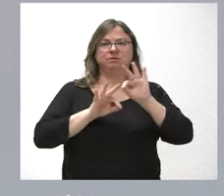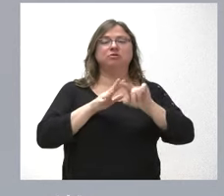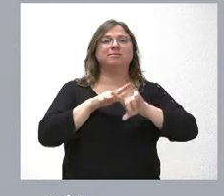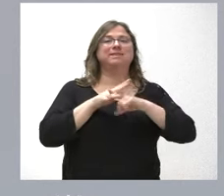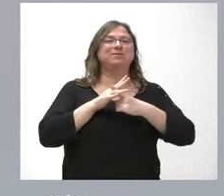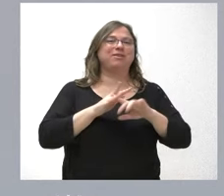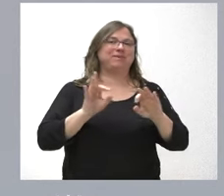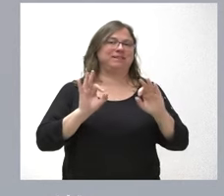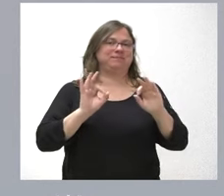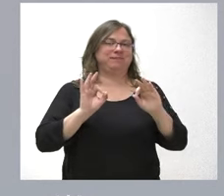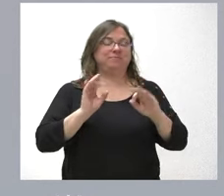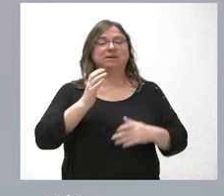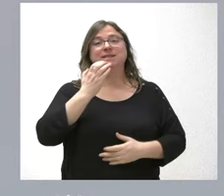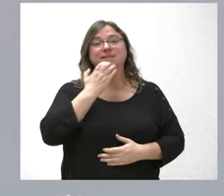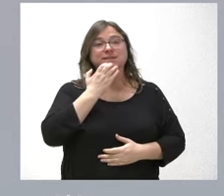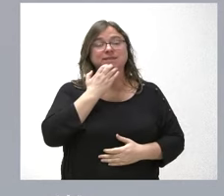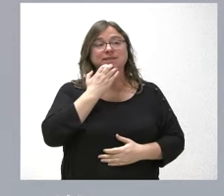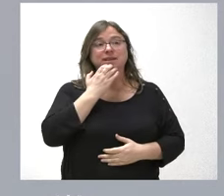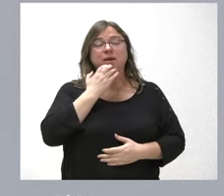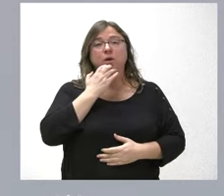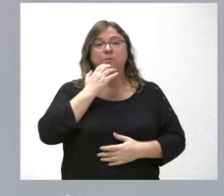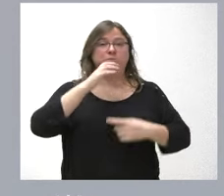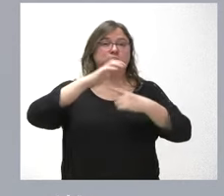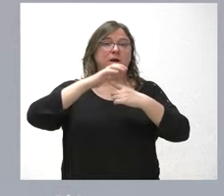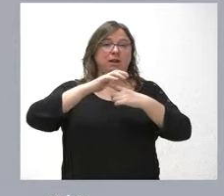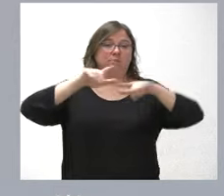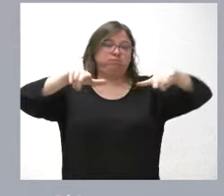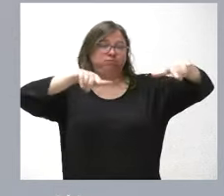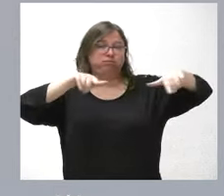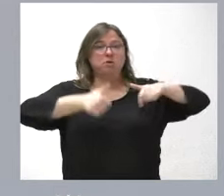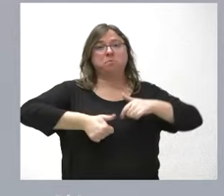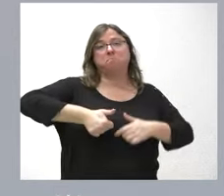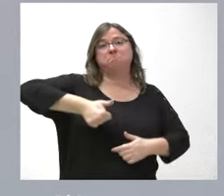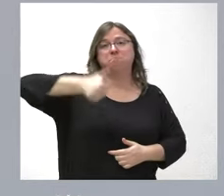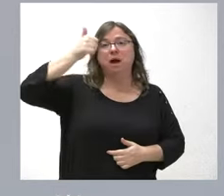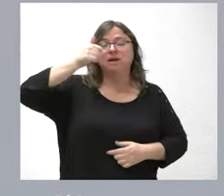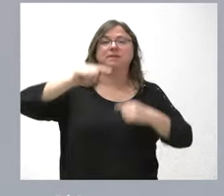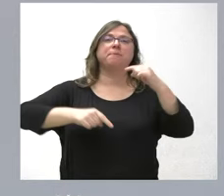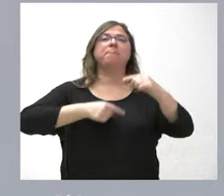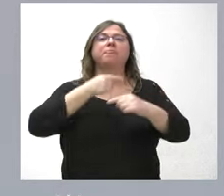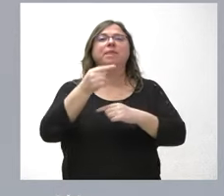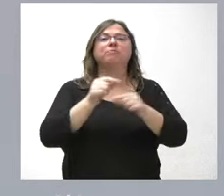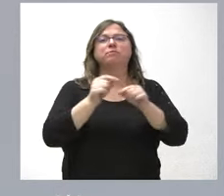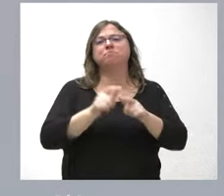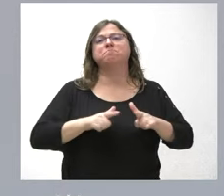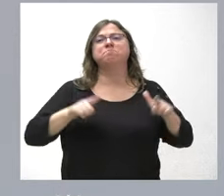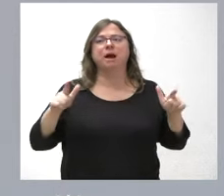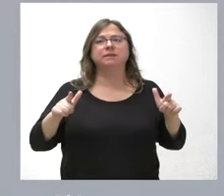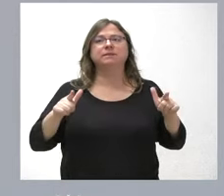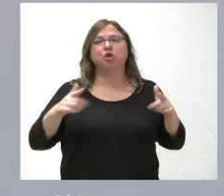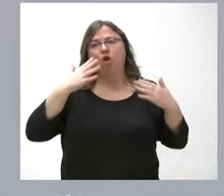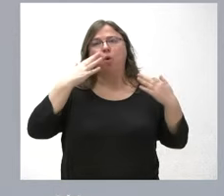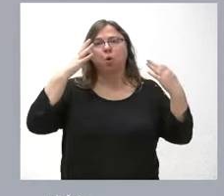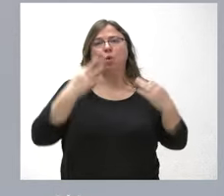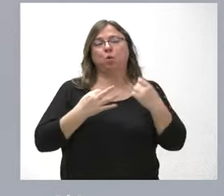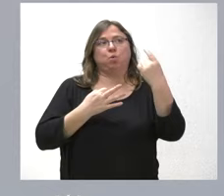específicas. Si algún parque tiene una dimensión mayor o de la acumulación de los mismos se deriva una dimensión mayor, lógicamente, y no es un único